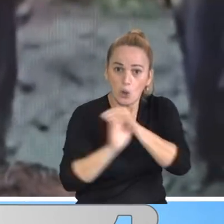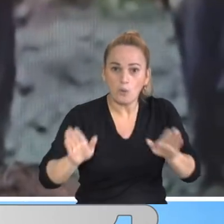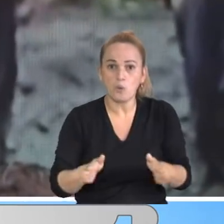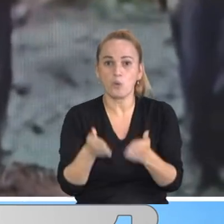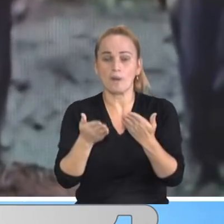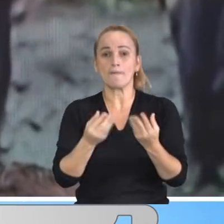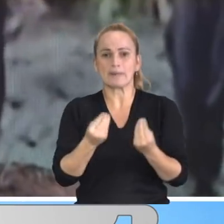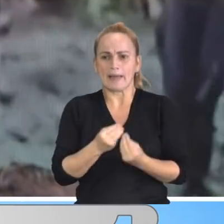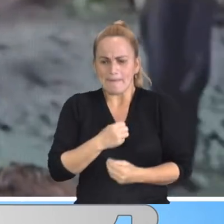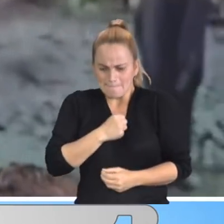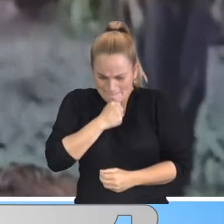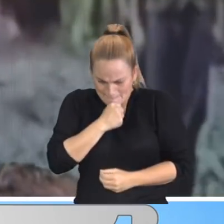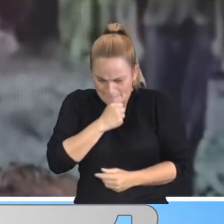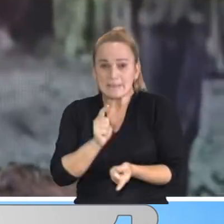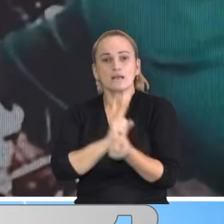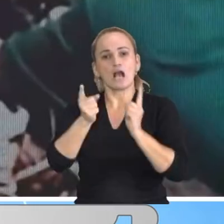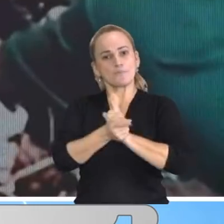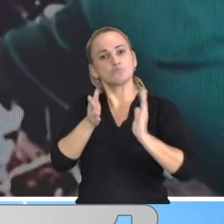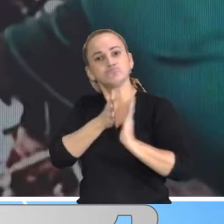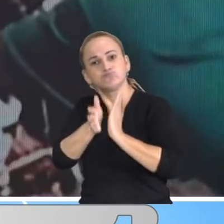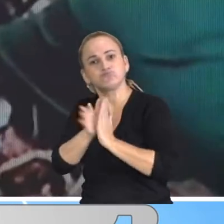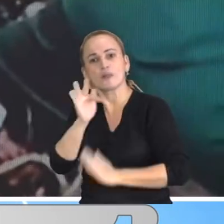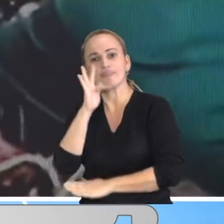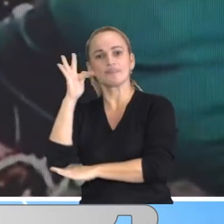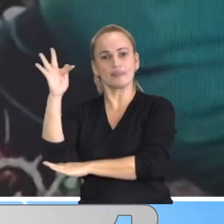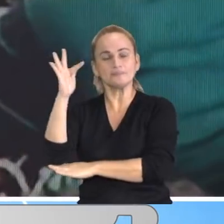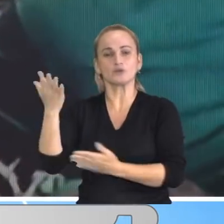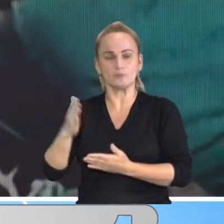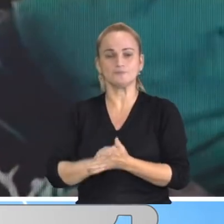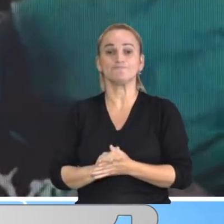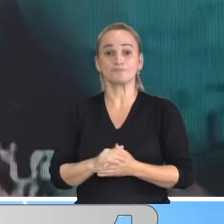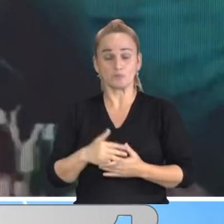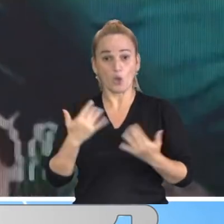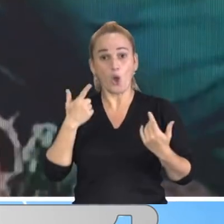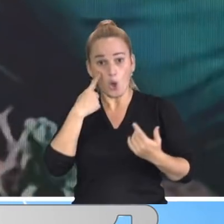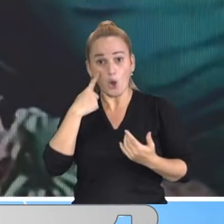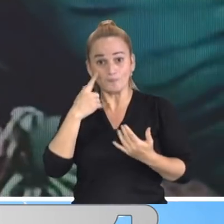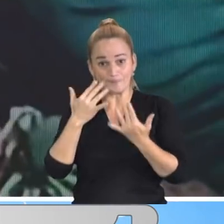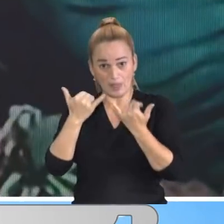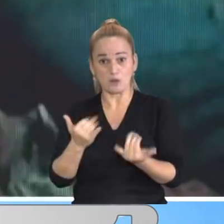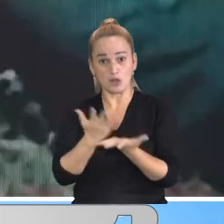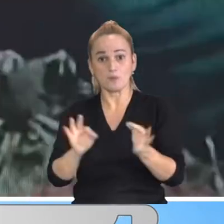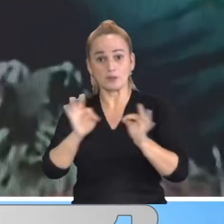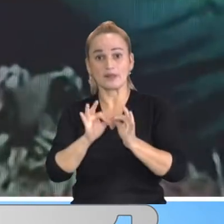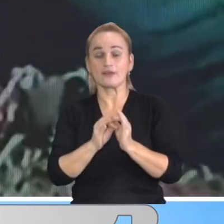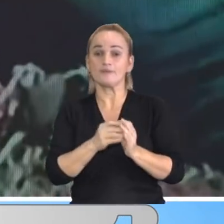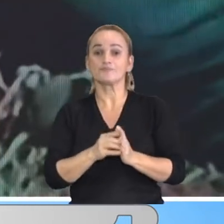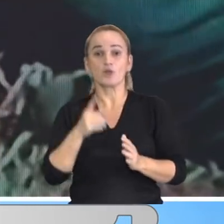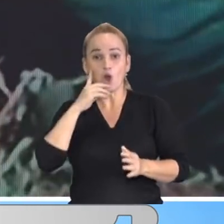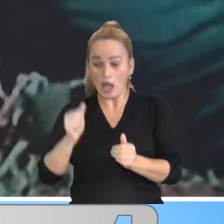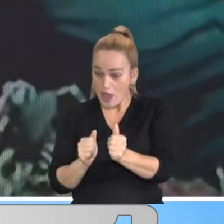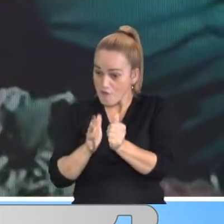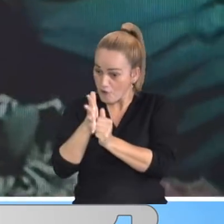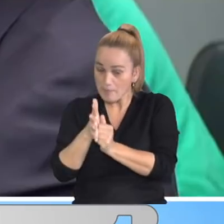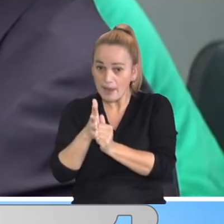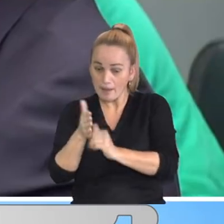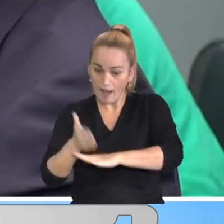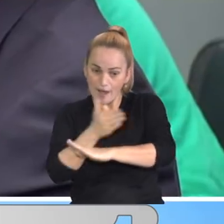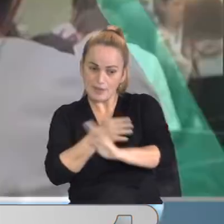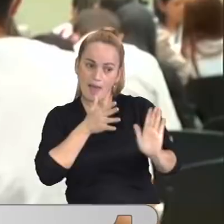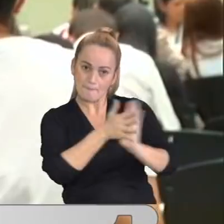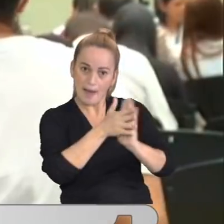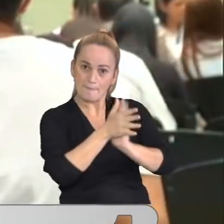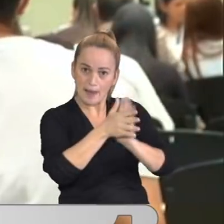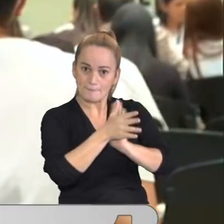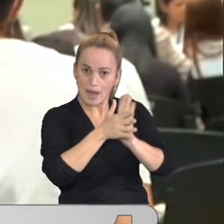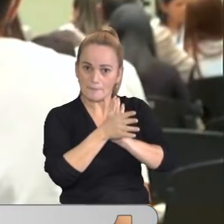que hablaran y recordar ese duro pasado? Aquí lo que debemos resaltar es, para adelantar el informe, no solo miramos información